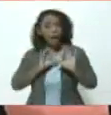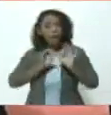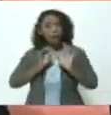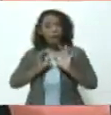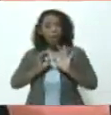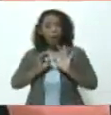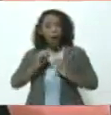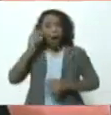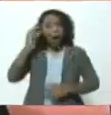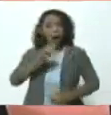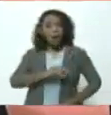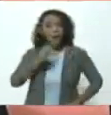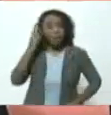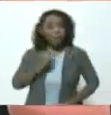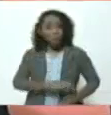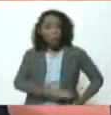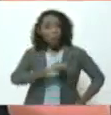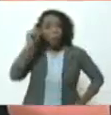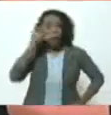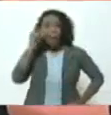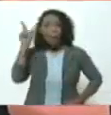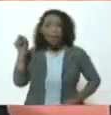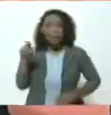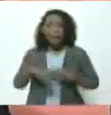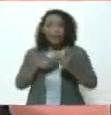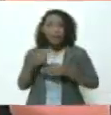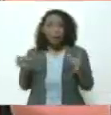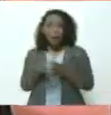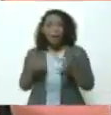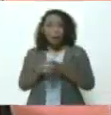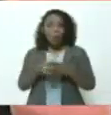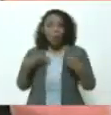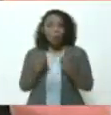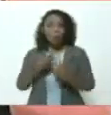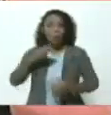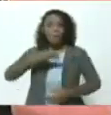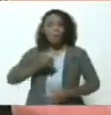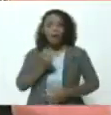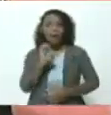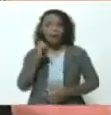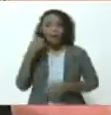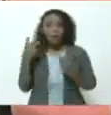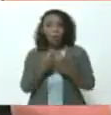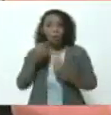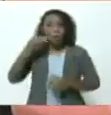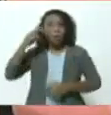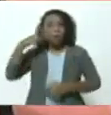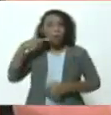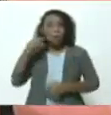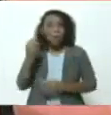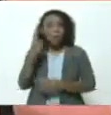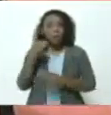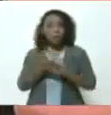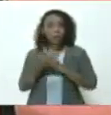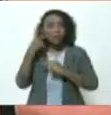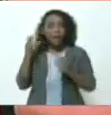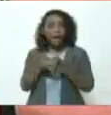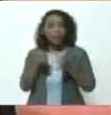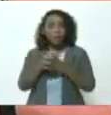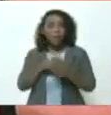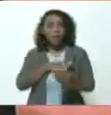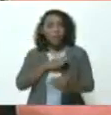Libertador, hicimos match, hicimos como una especie de equipo junto con Páez, junto con Negro Primero, o sea, todos hicimos un gran equipo. Ya después, cuando